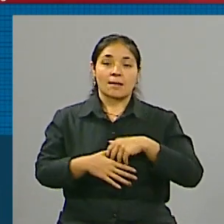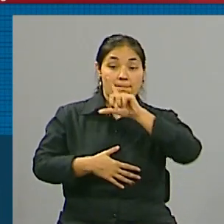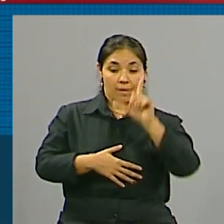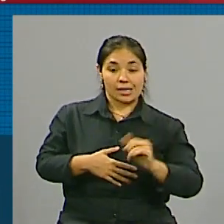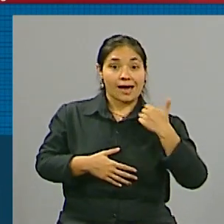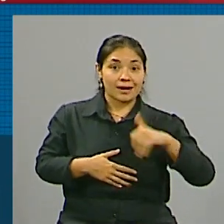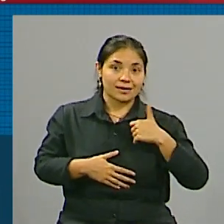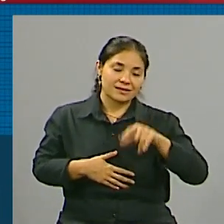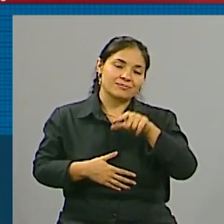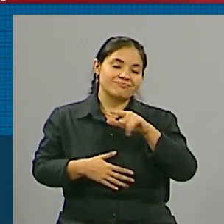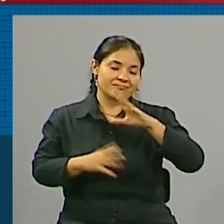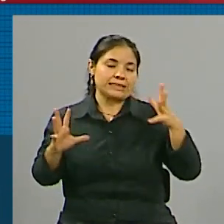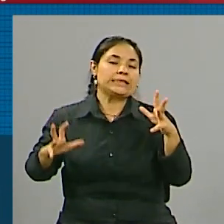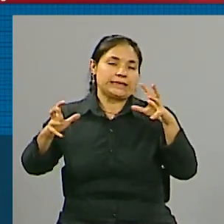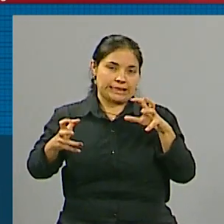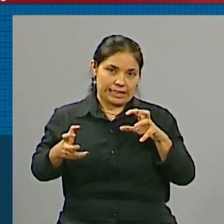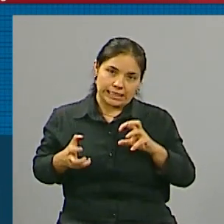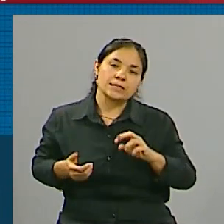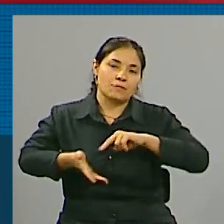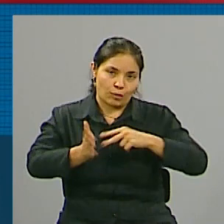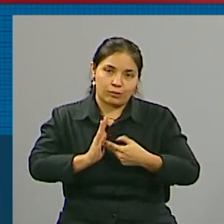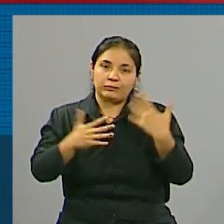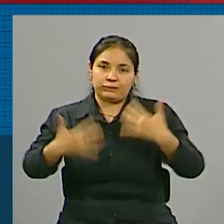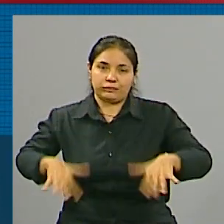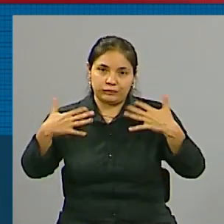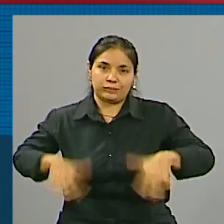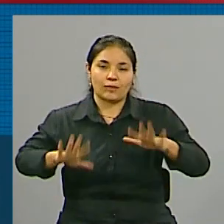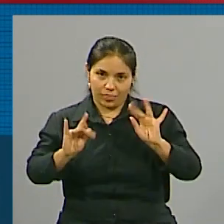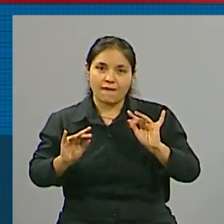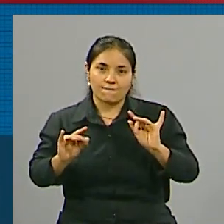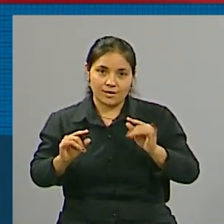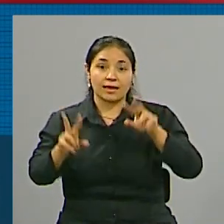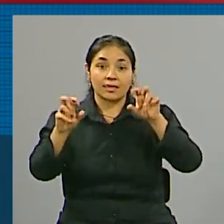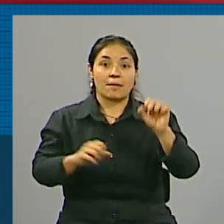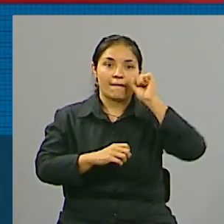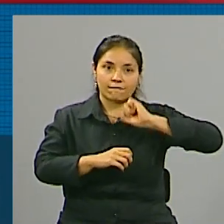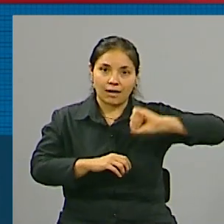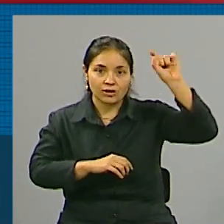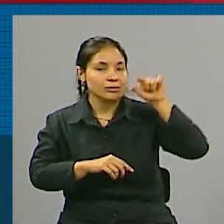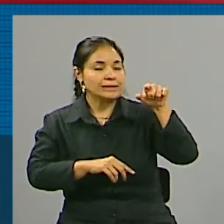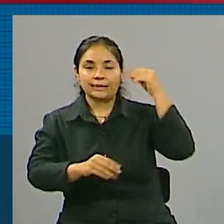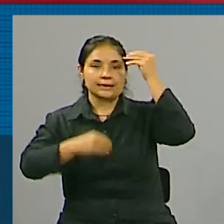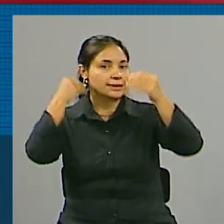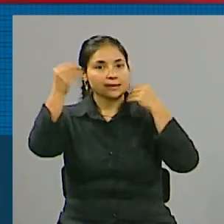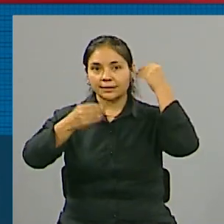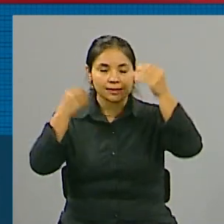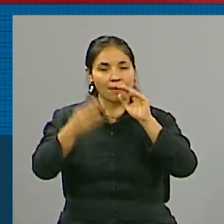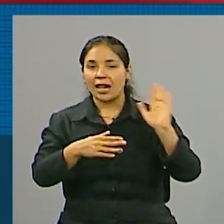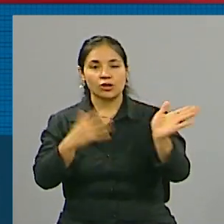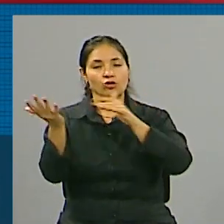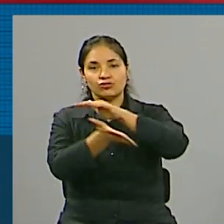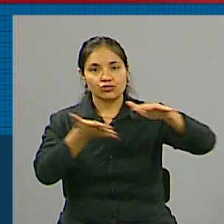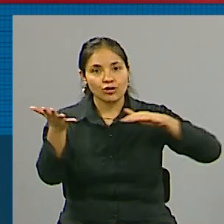Argentina está claro que está atravesando una crisis bastante profunda, ¿no? El tema de la inflación es una gran preocupación, no solamente para nosotros